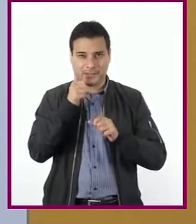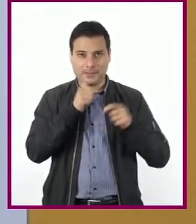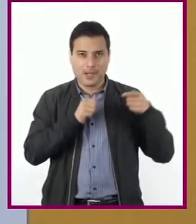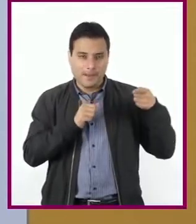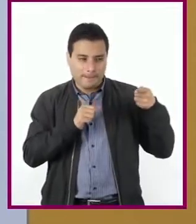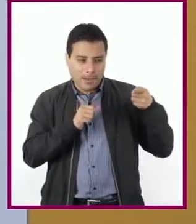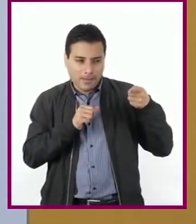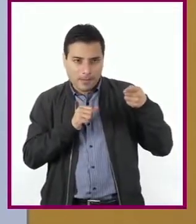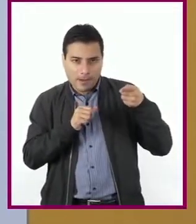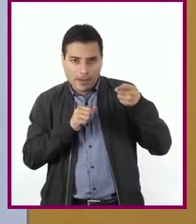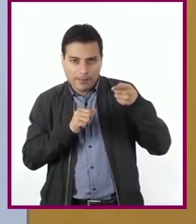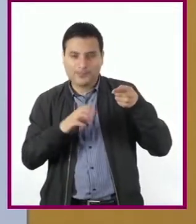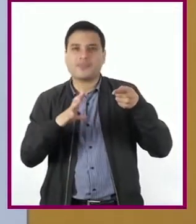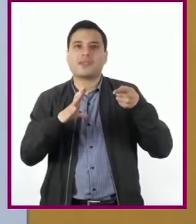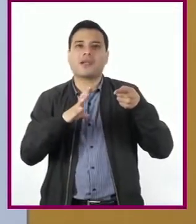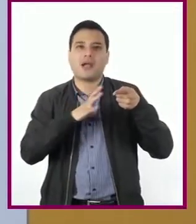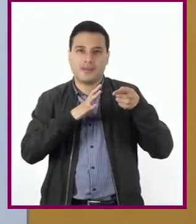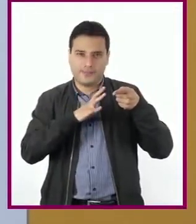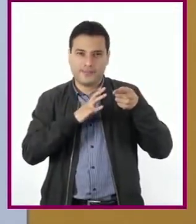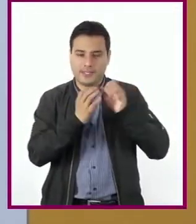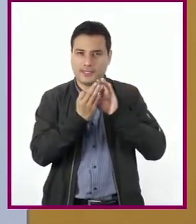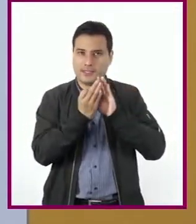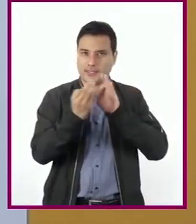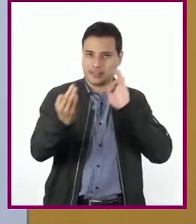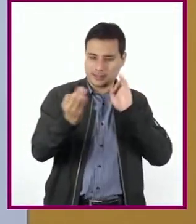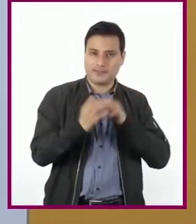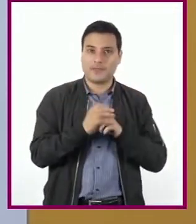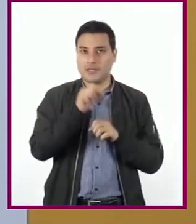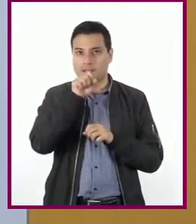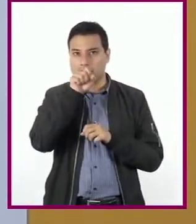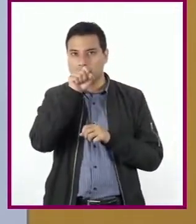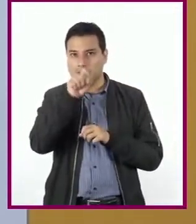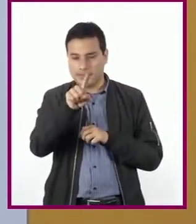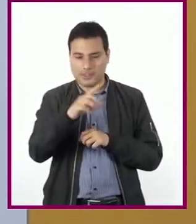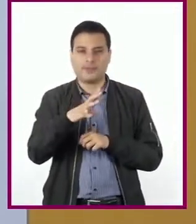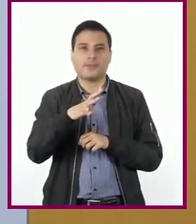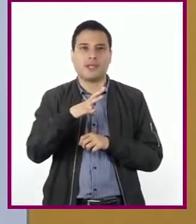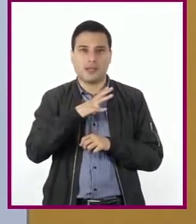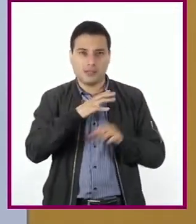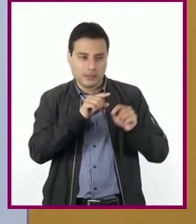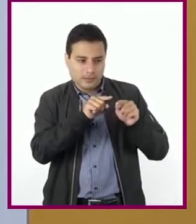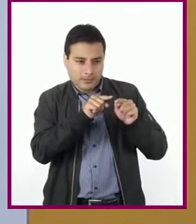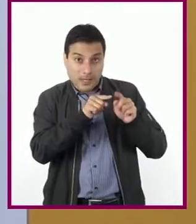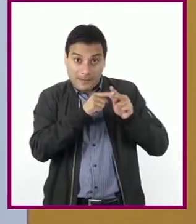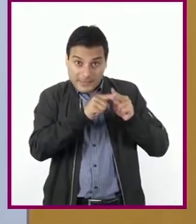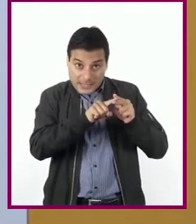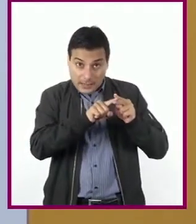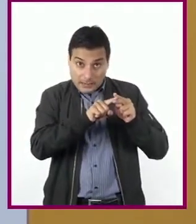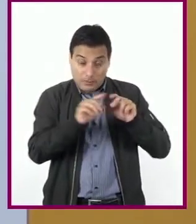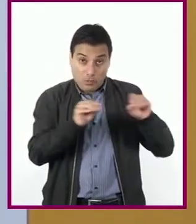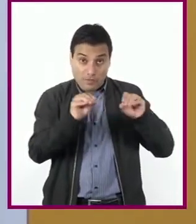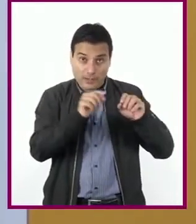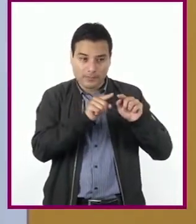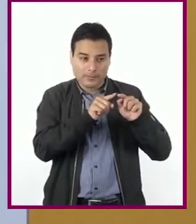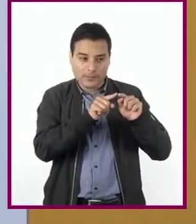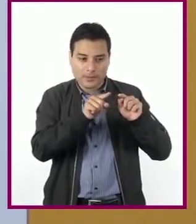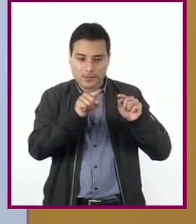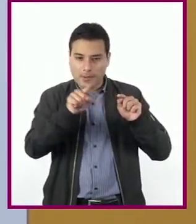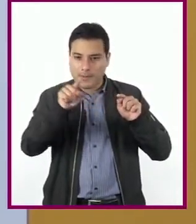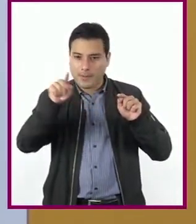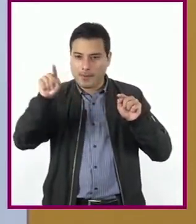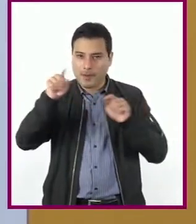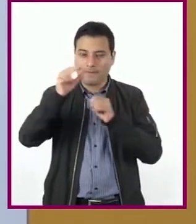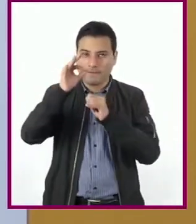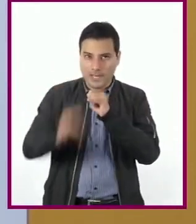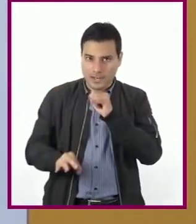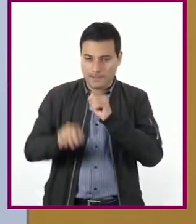distancia, además de que tiene un desplazamiento que depende de su posición inicial y final. Cuando los objetos